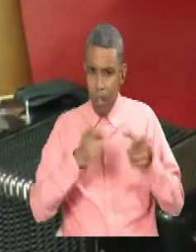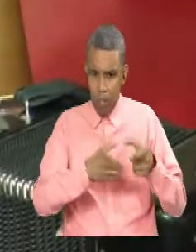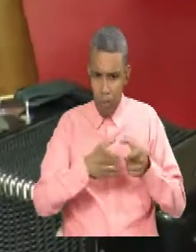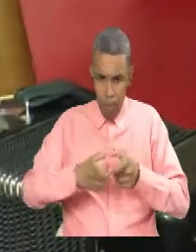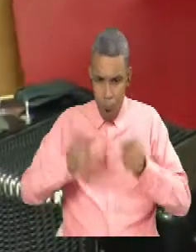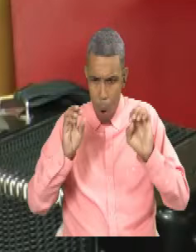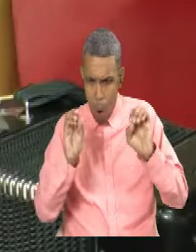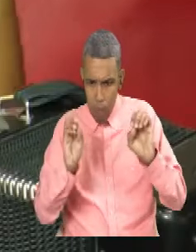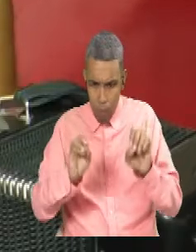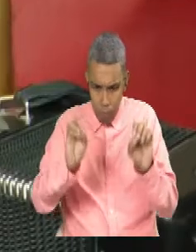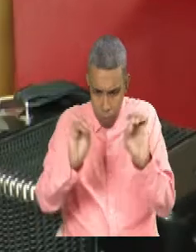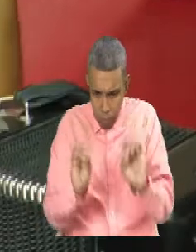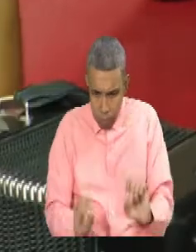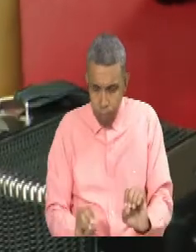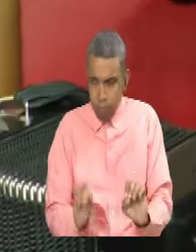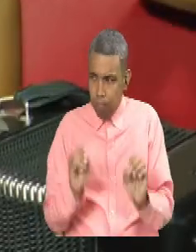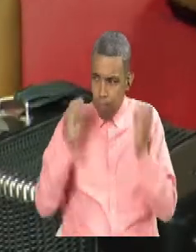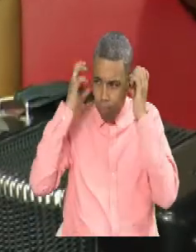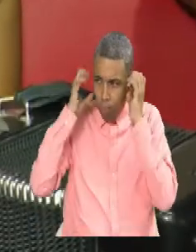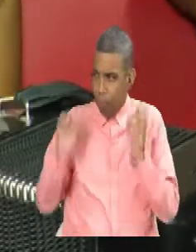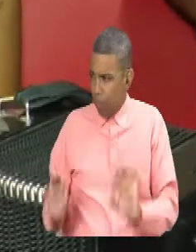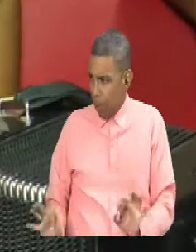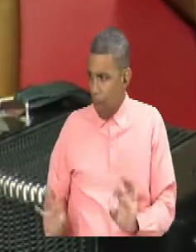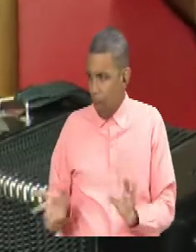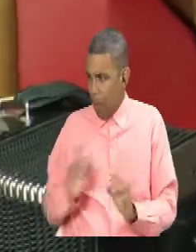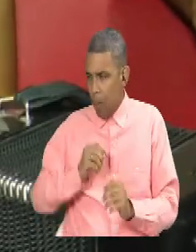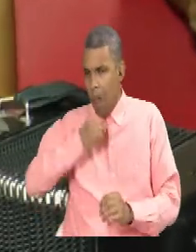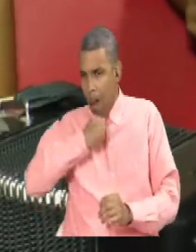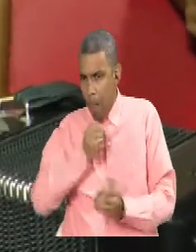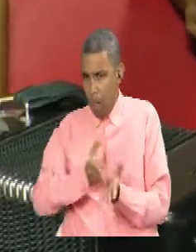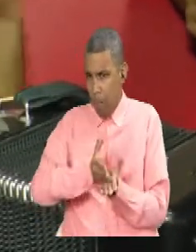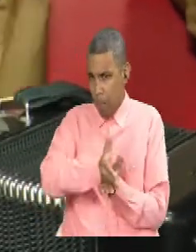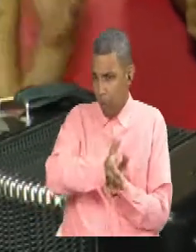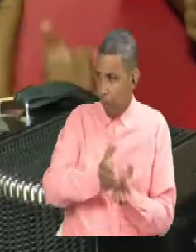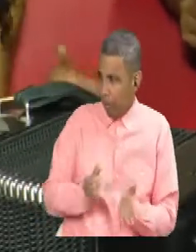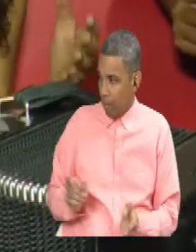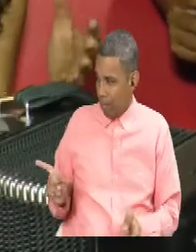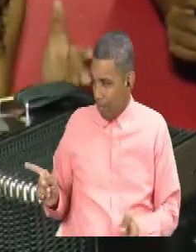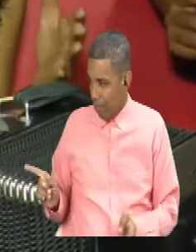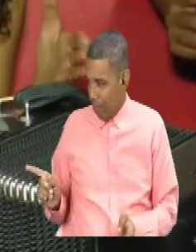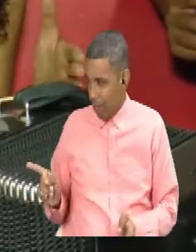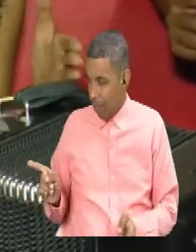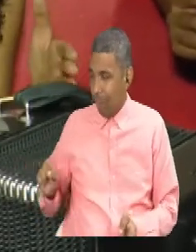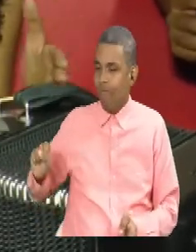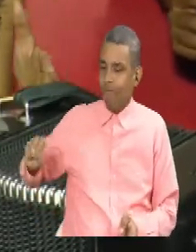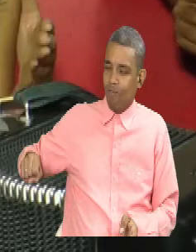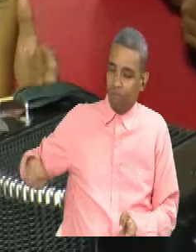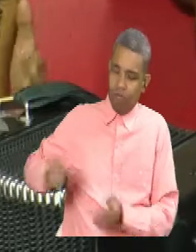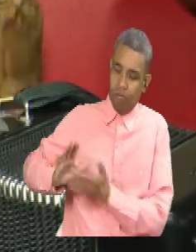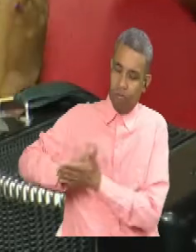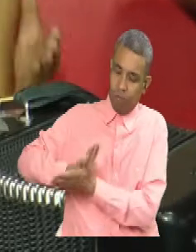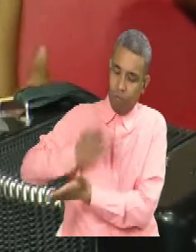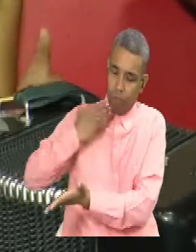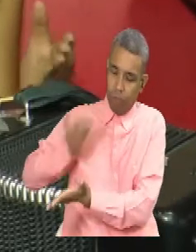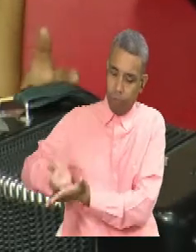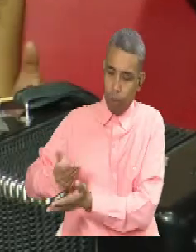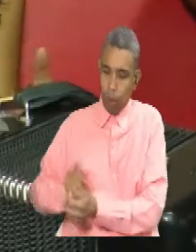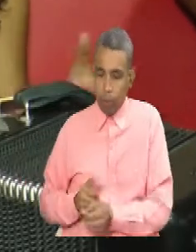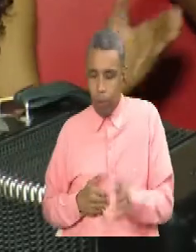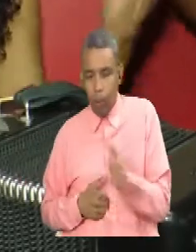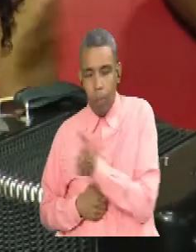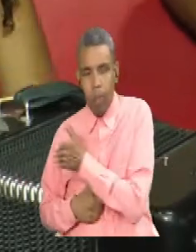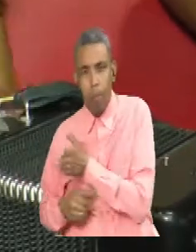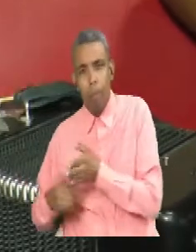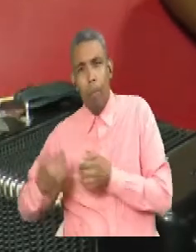escenarios. Marlon, ¿qué diferencia hay en el trabajo que ya habías hecho musicalmente con La Falda